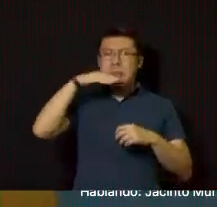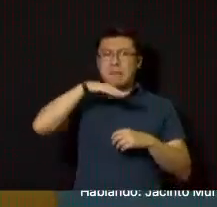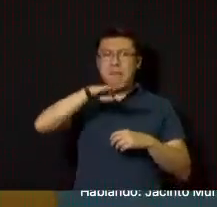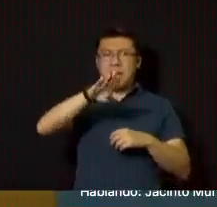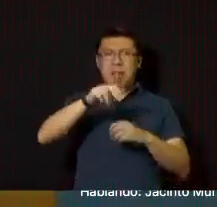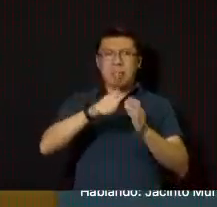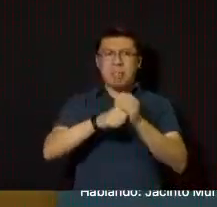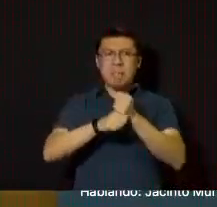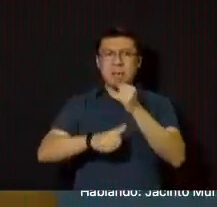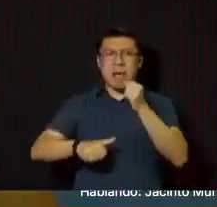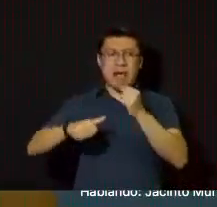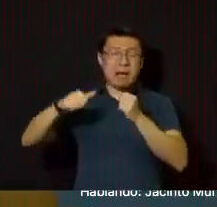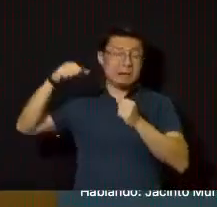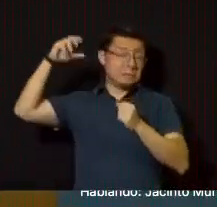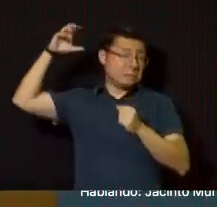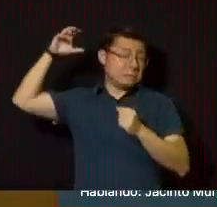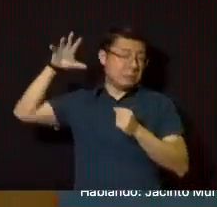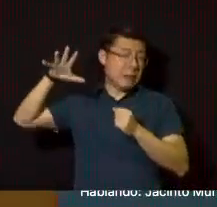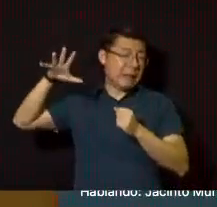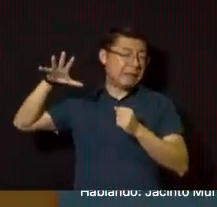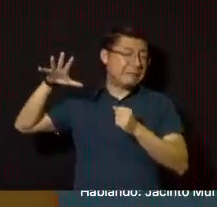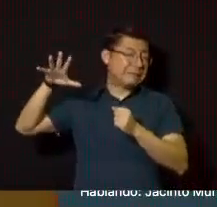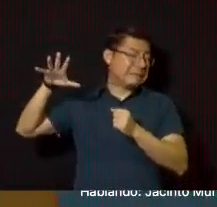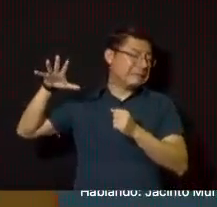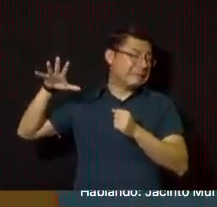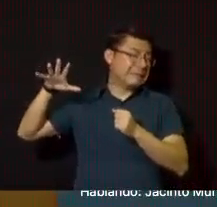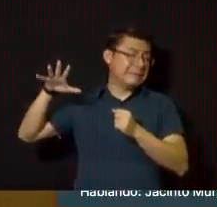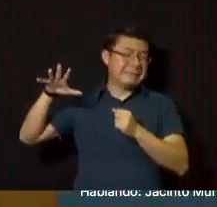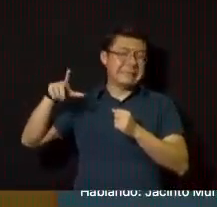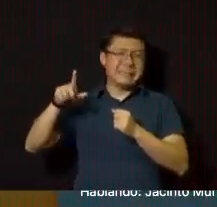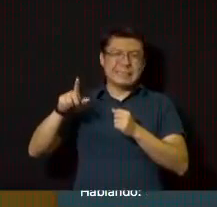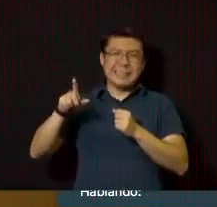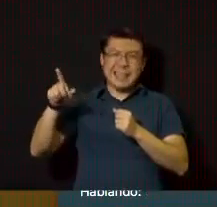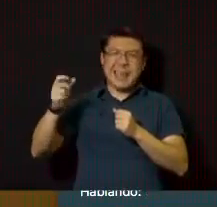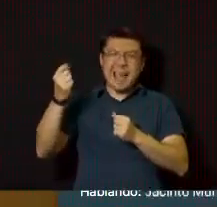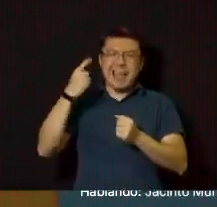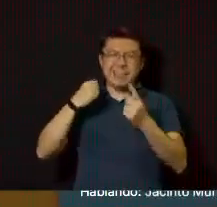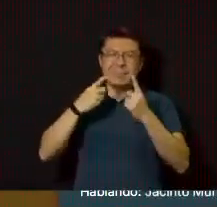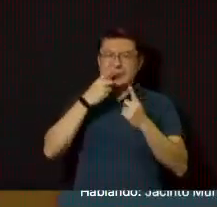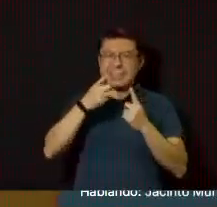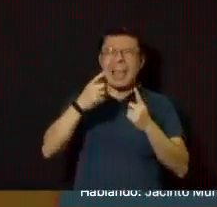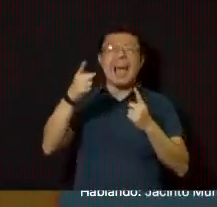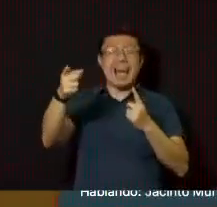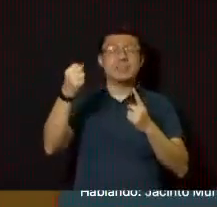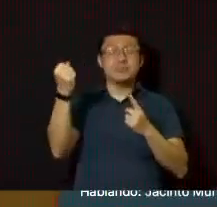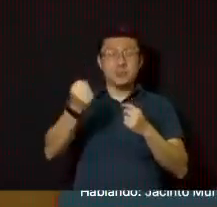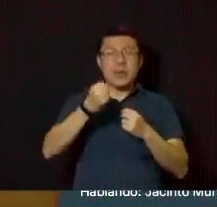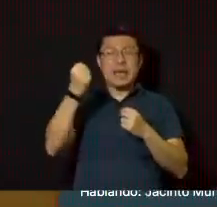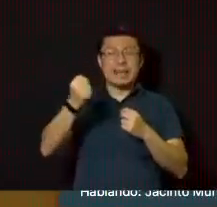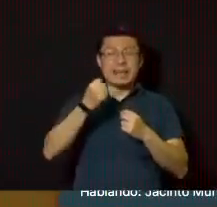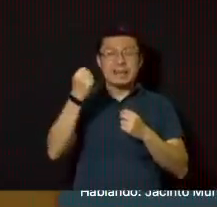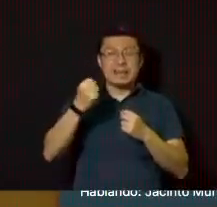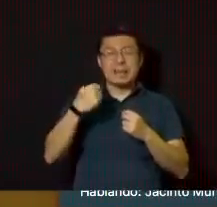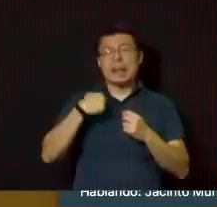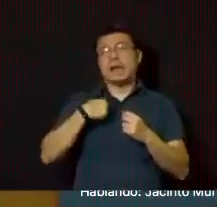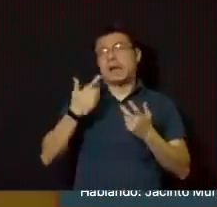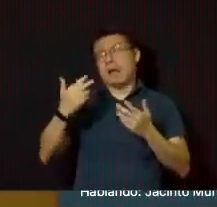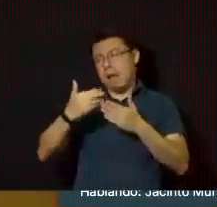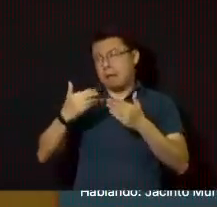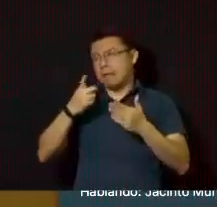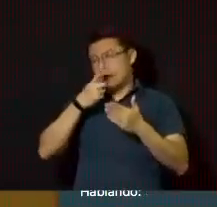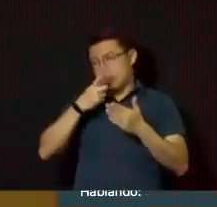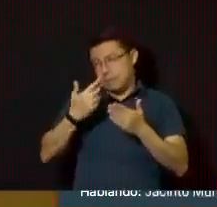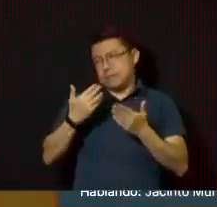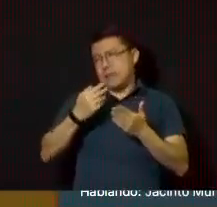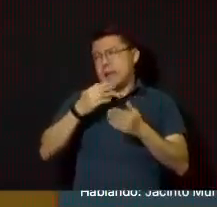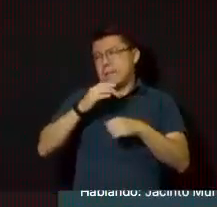acuerdo que los que estaban ahí me decían, ¡ah, eso es suerte, suerte! Y yo les decía, me hubieran dicho antes para meter la cabeza, ¿no?